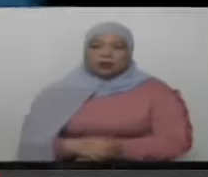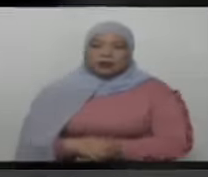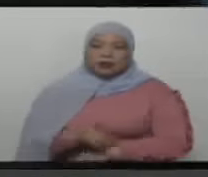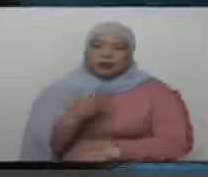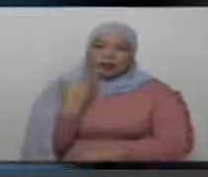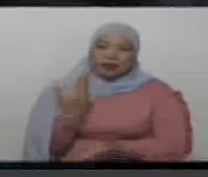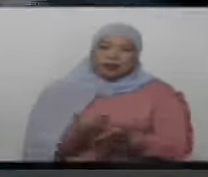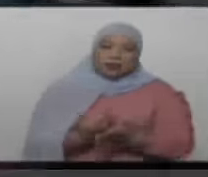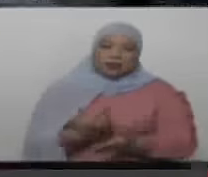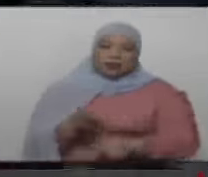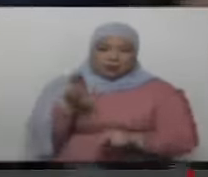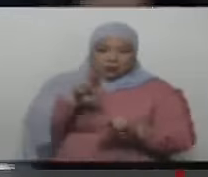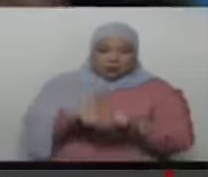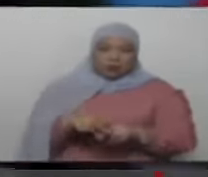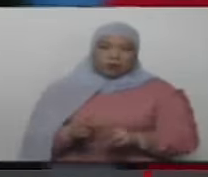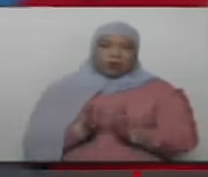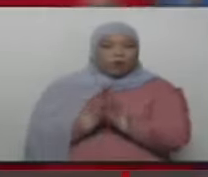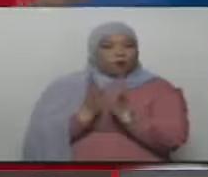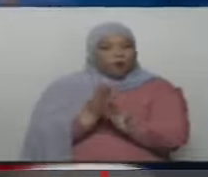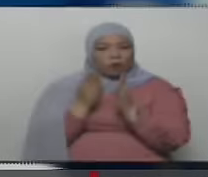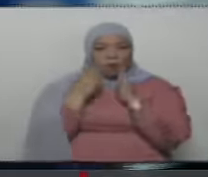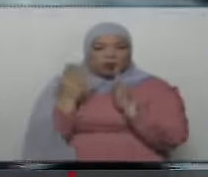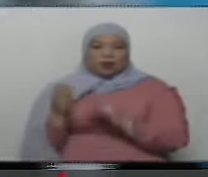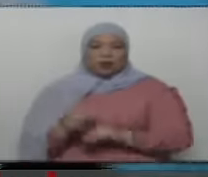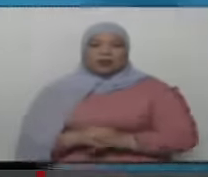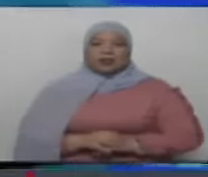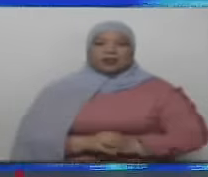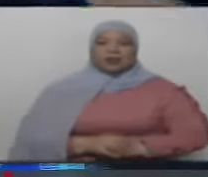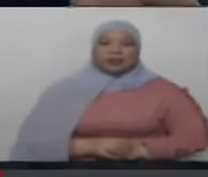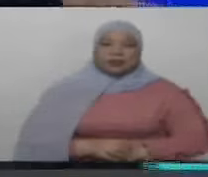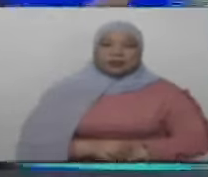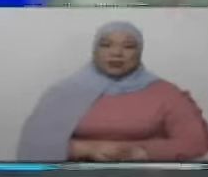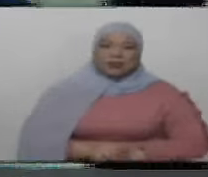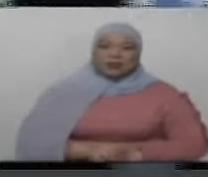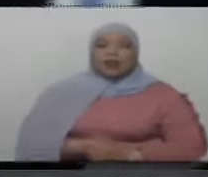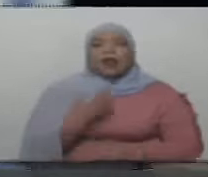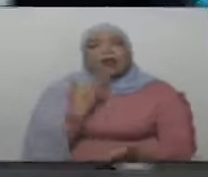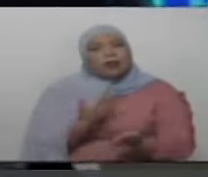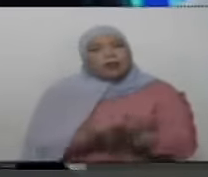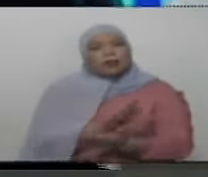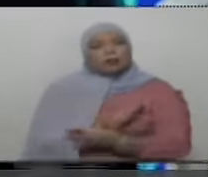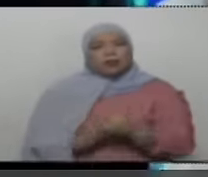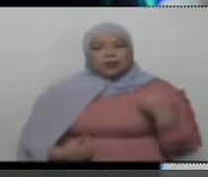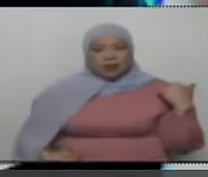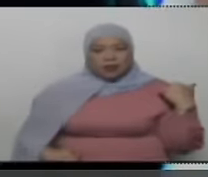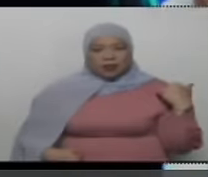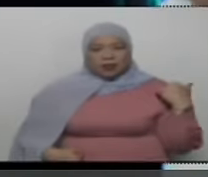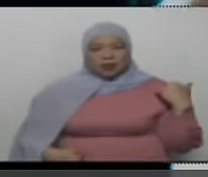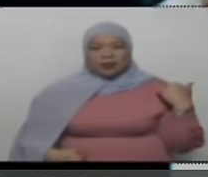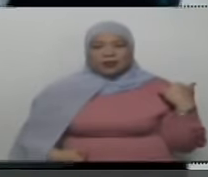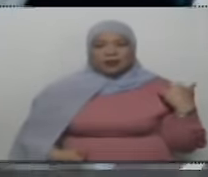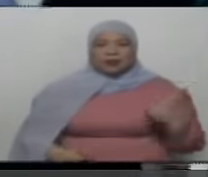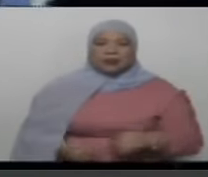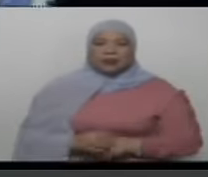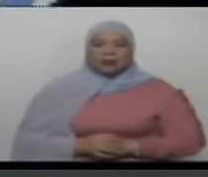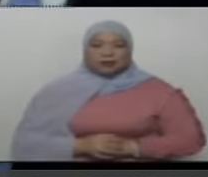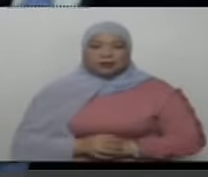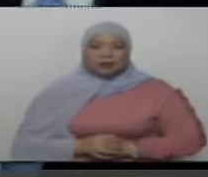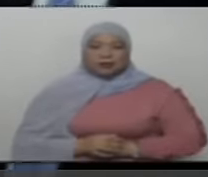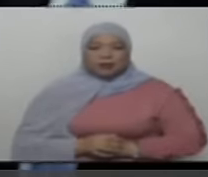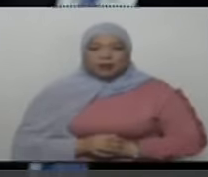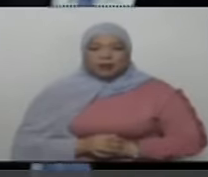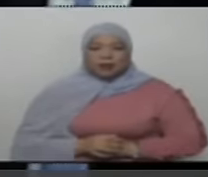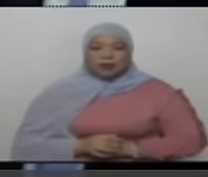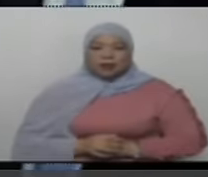Gracias. Ahí está la silla de Diosdado. Gracias, bienvenido. Gracias. Hola, bienvenido. ¿Cómo está?